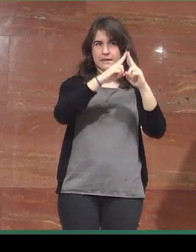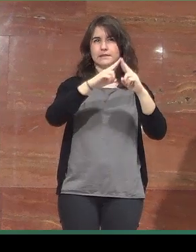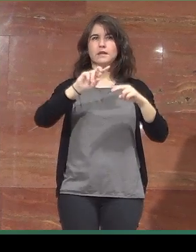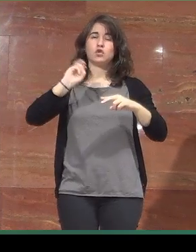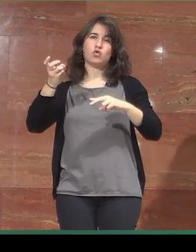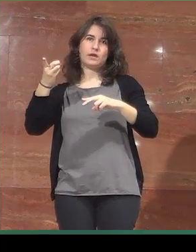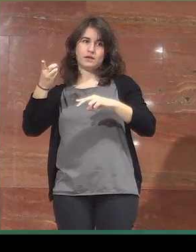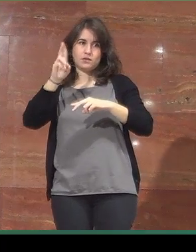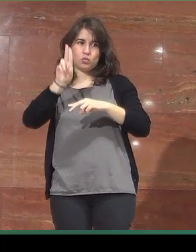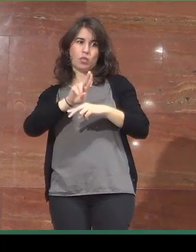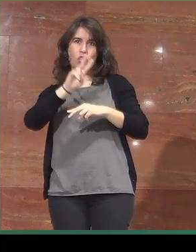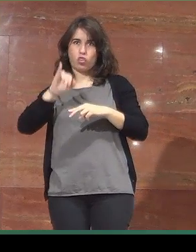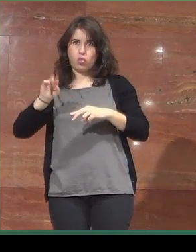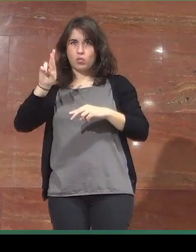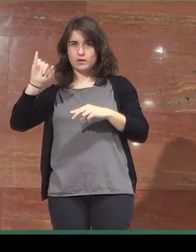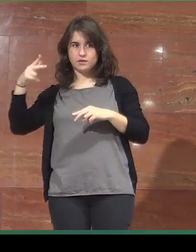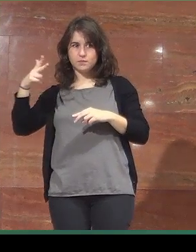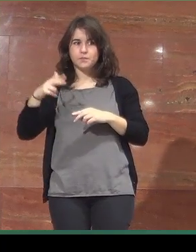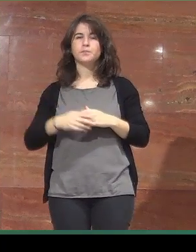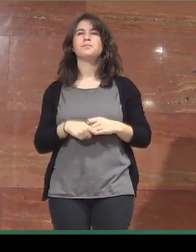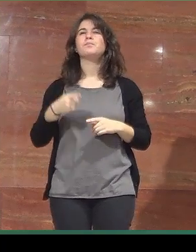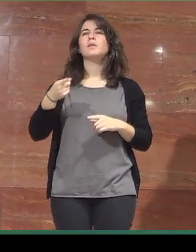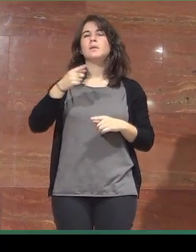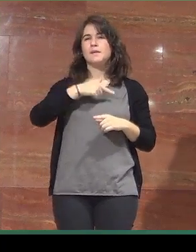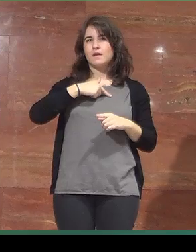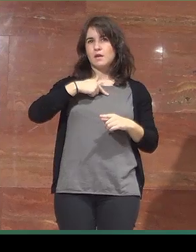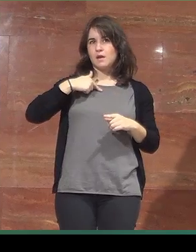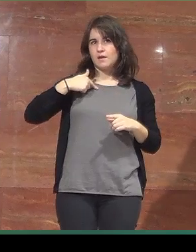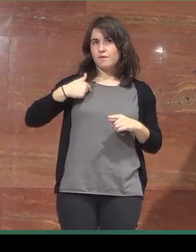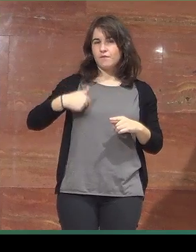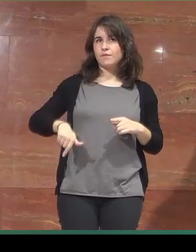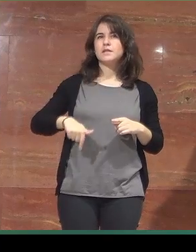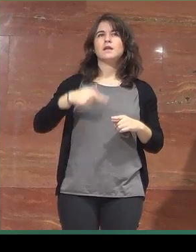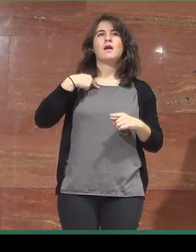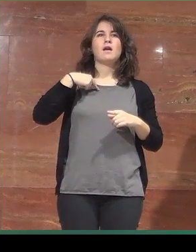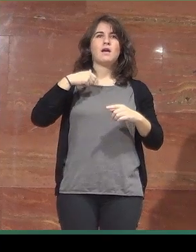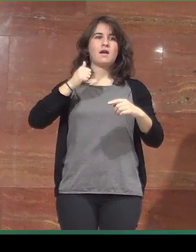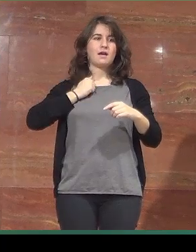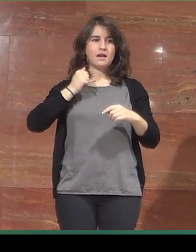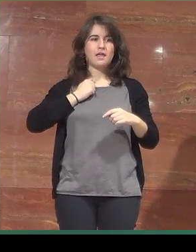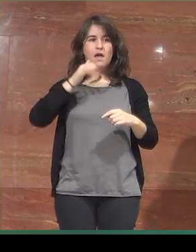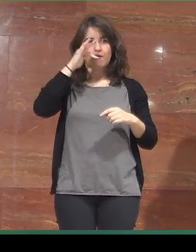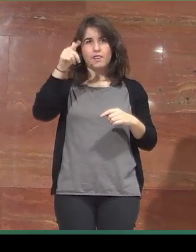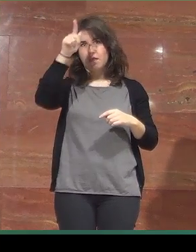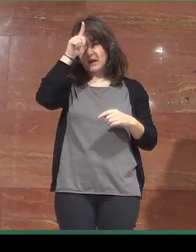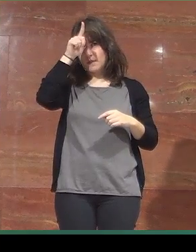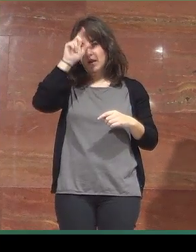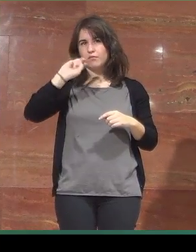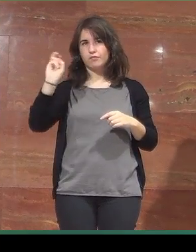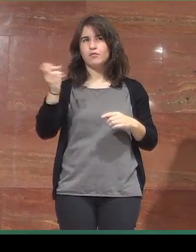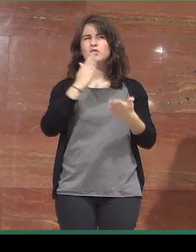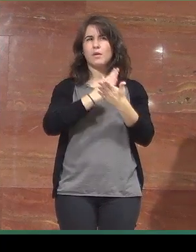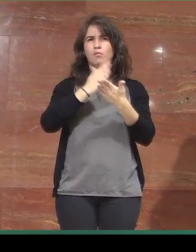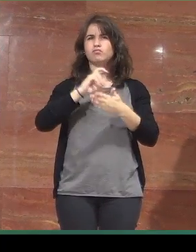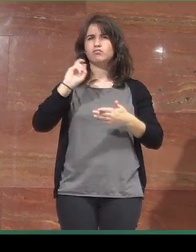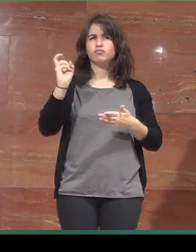Enseña diseño gráfico en Francia, en Alemania, en China, en Canadá. Tiene multitud de trabajos que podéis consultar en la página, pero